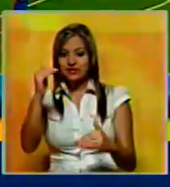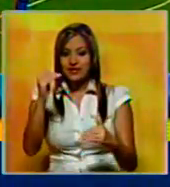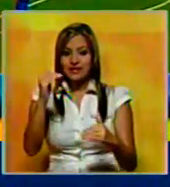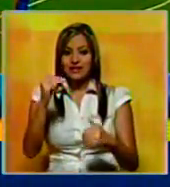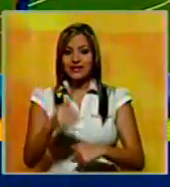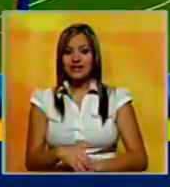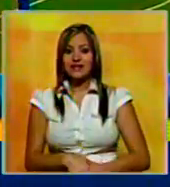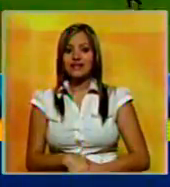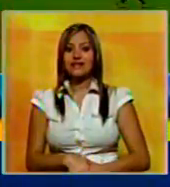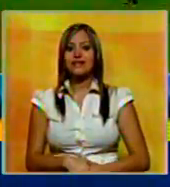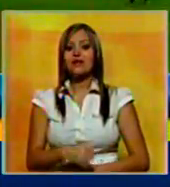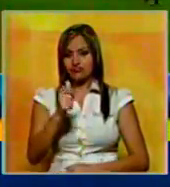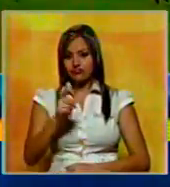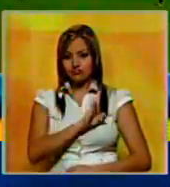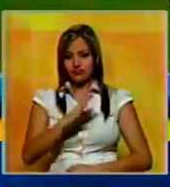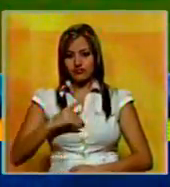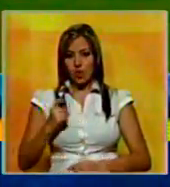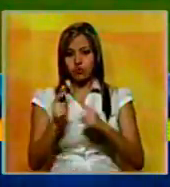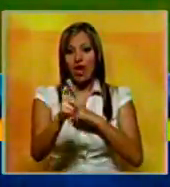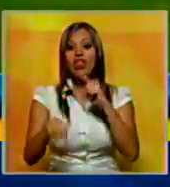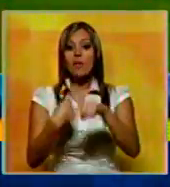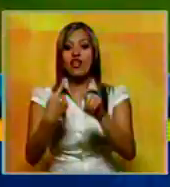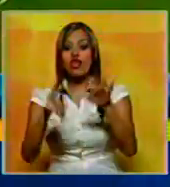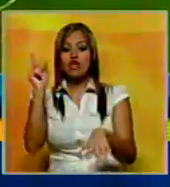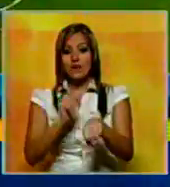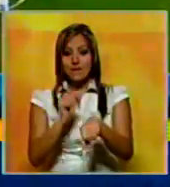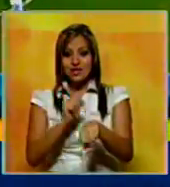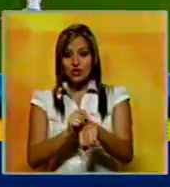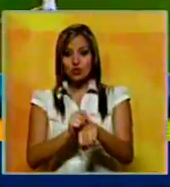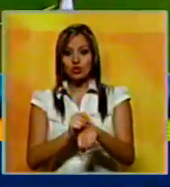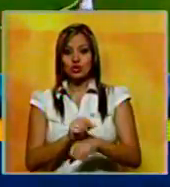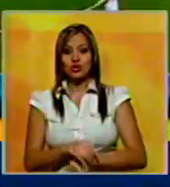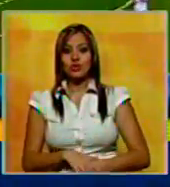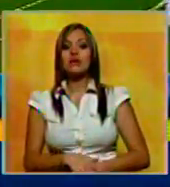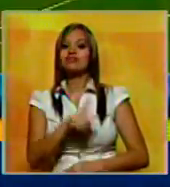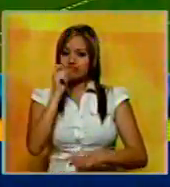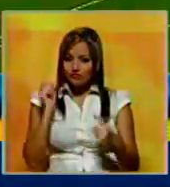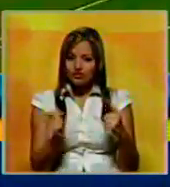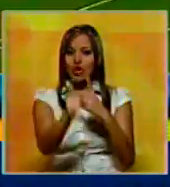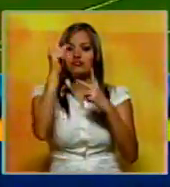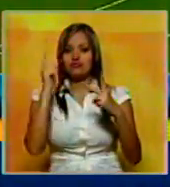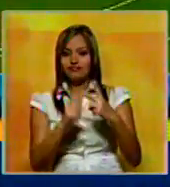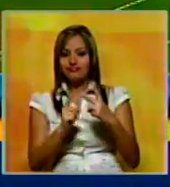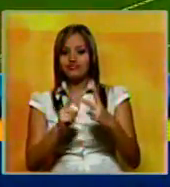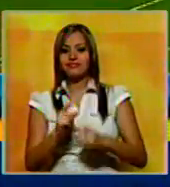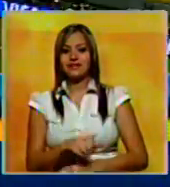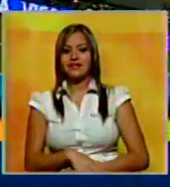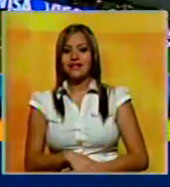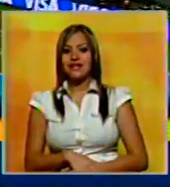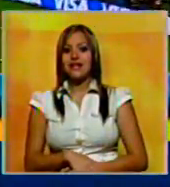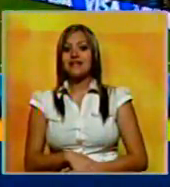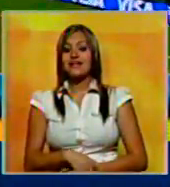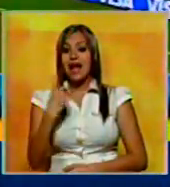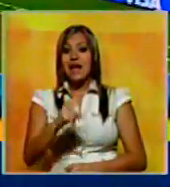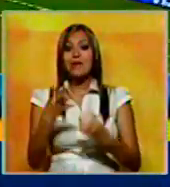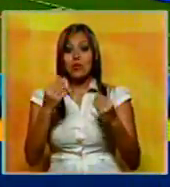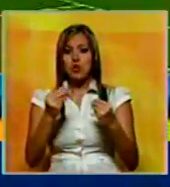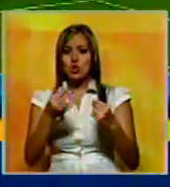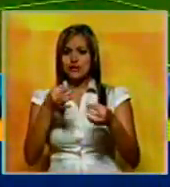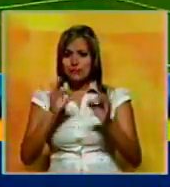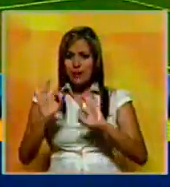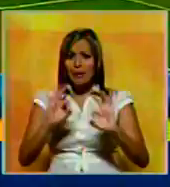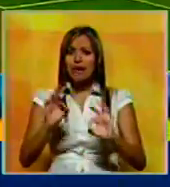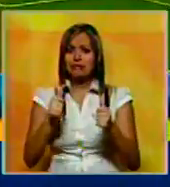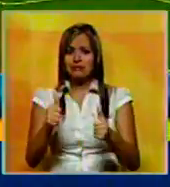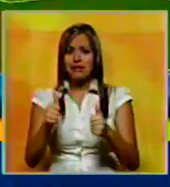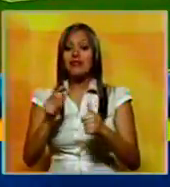convertir este penal 12 minutos después shinji kagawa ponía el segundo tanto para los asiáticos que estaban dando la campanada en